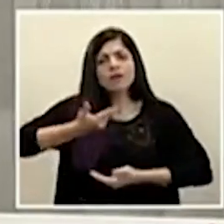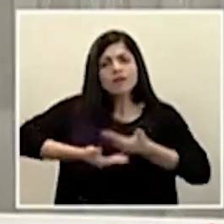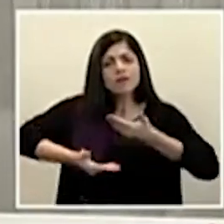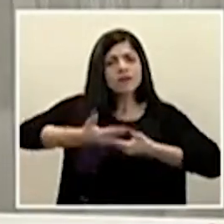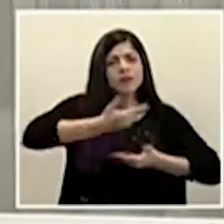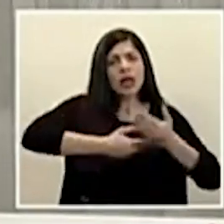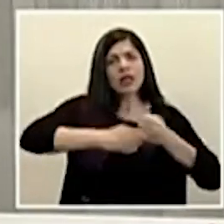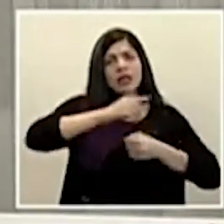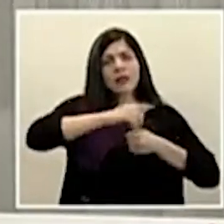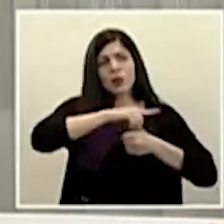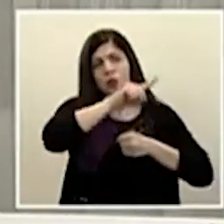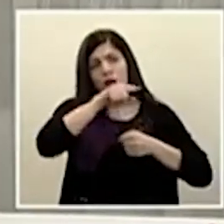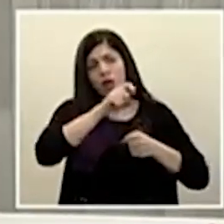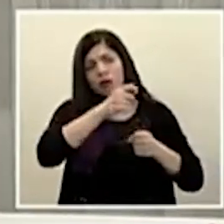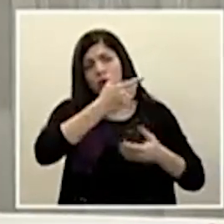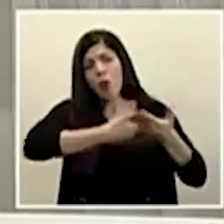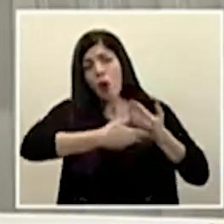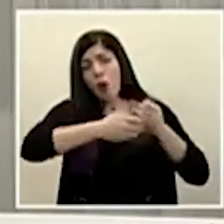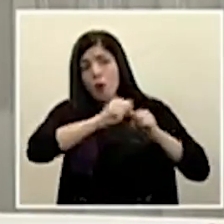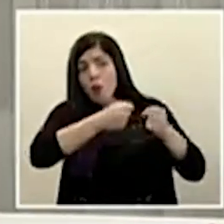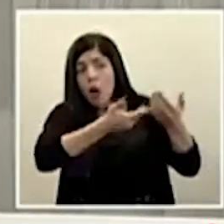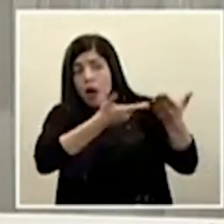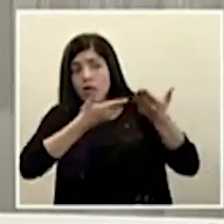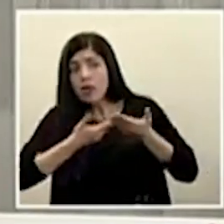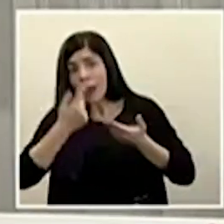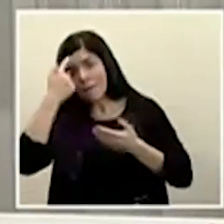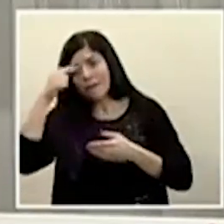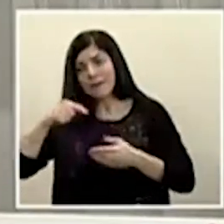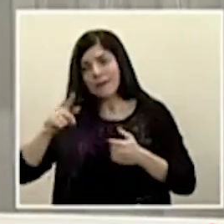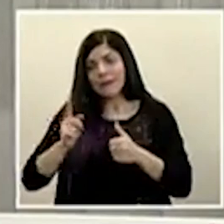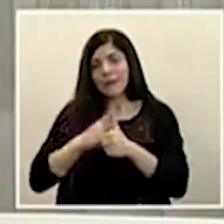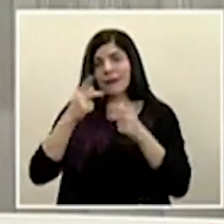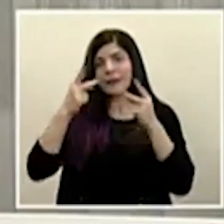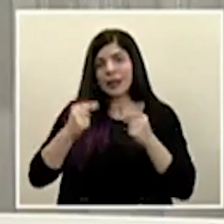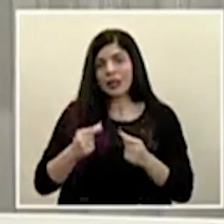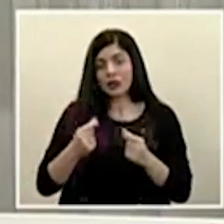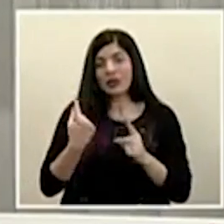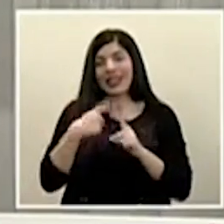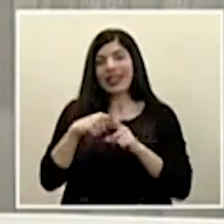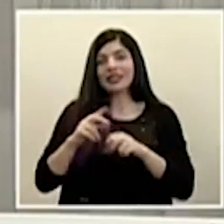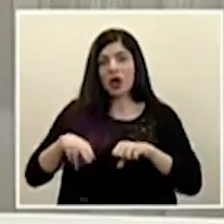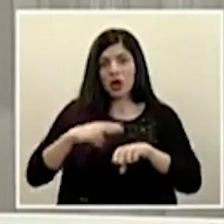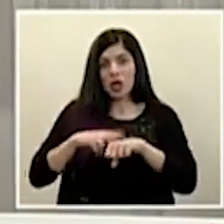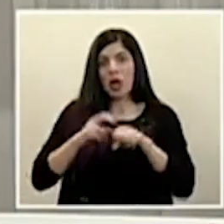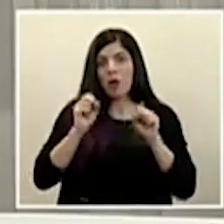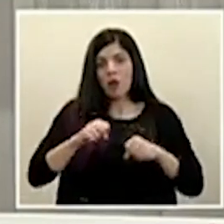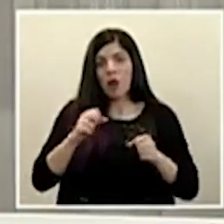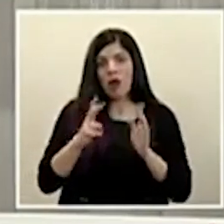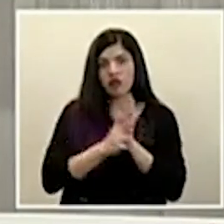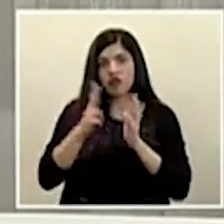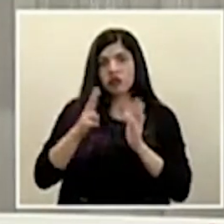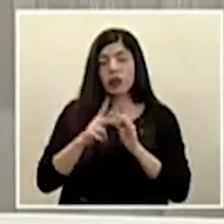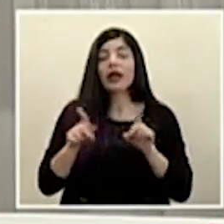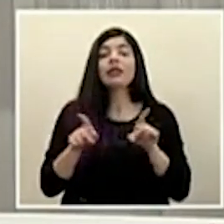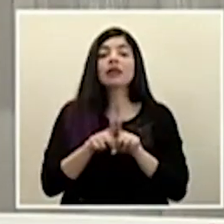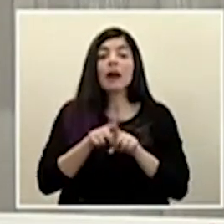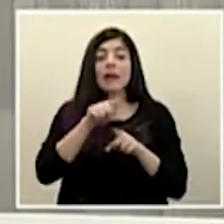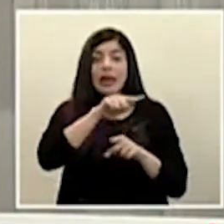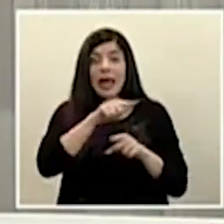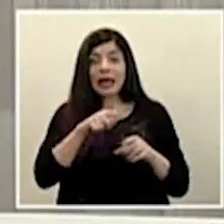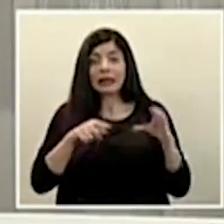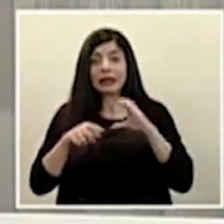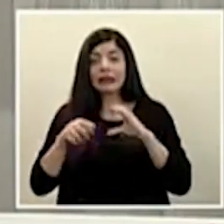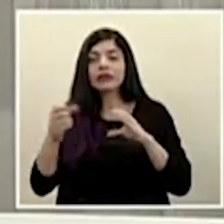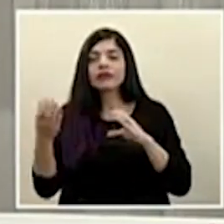los diputados y las diputadas nos puedan brindar para sacar este primer presupuesto extraordinario, que además también se complementaría con